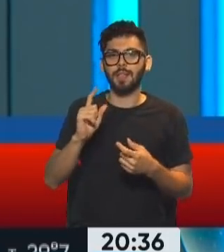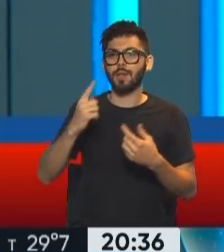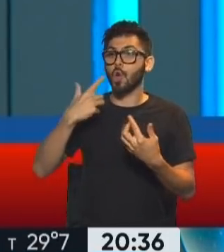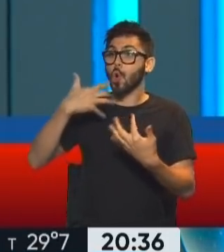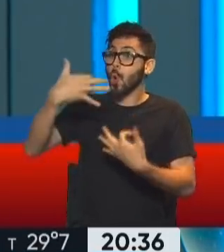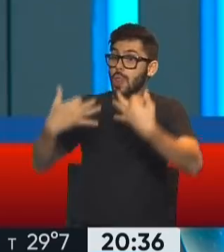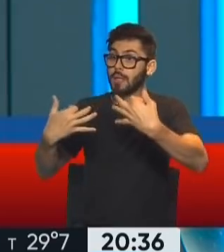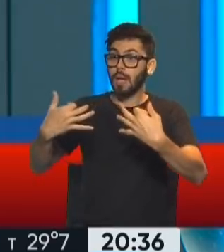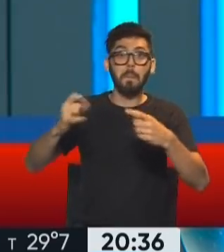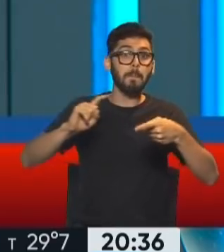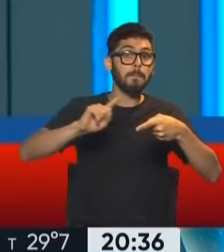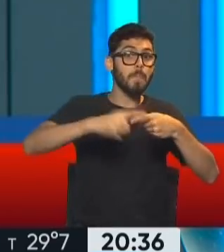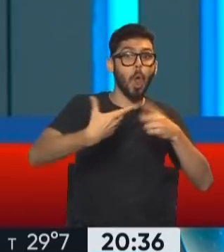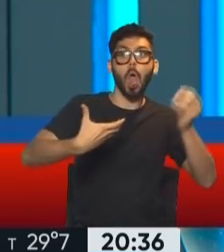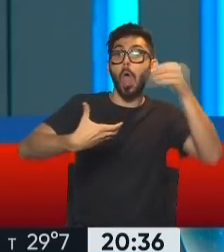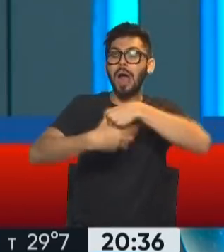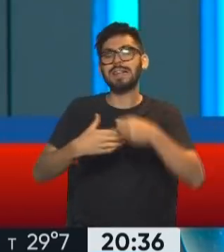a nadie.